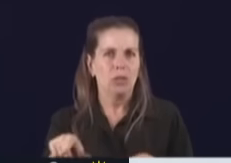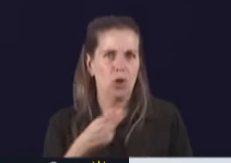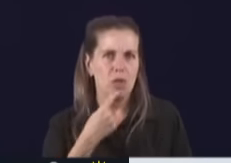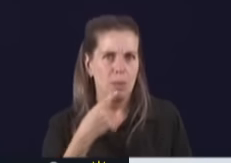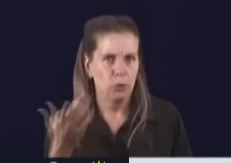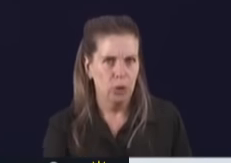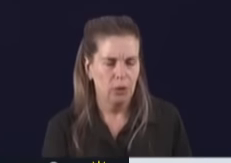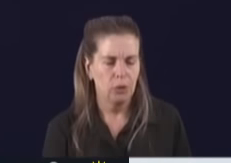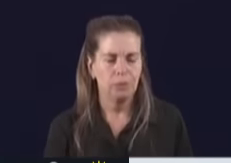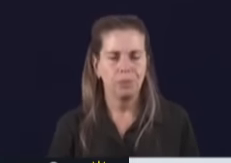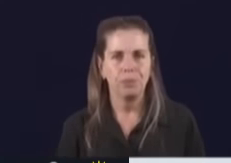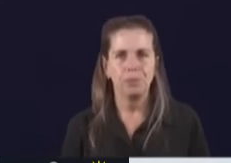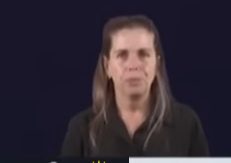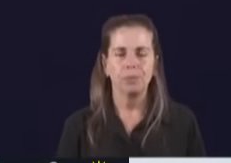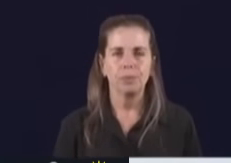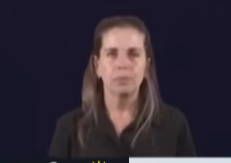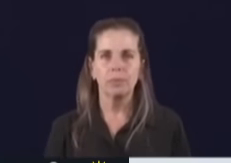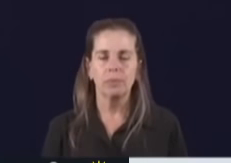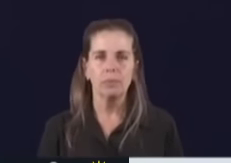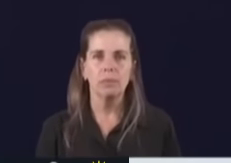el trabajo que se está haciendo